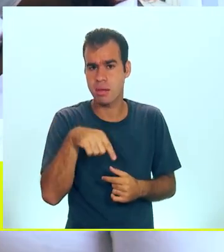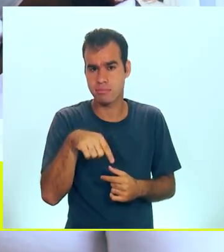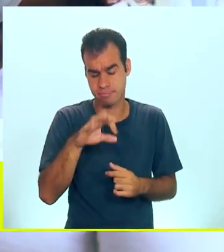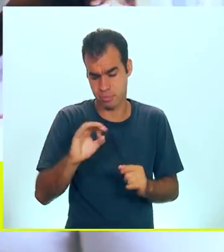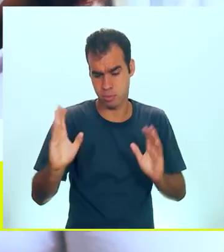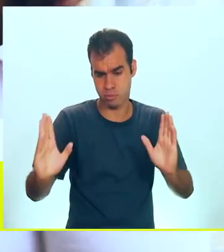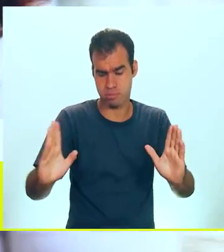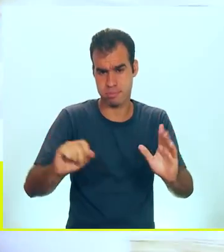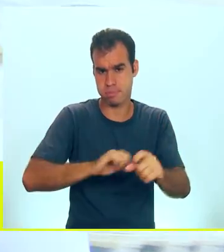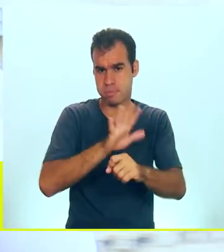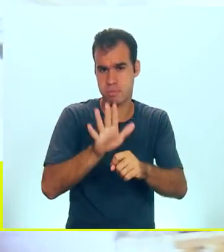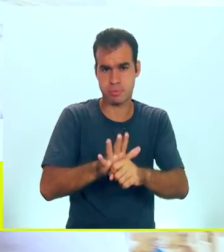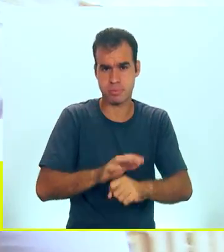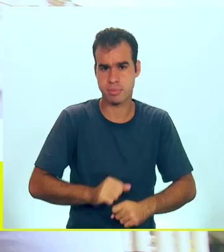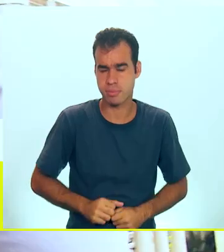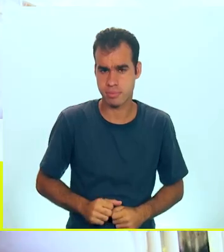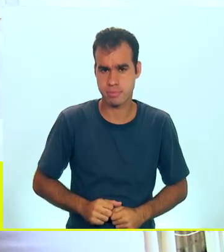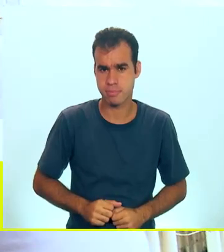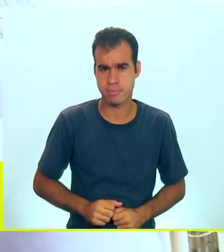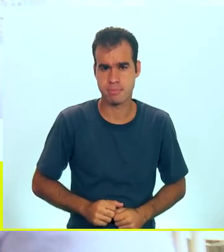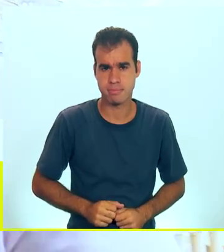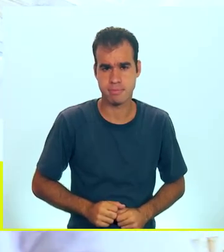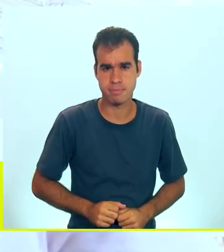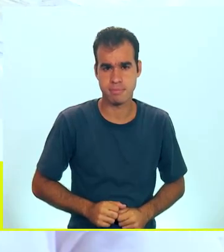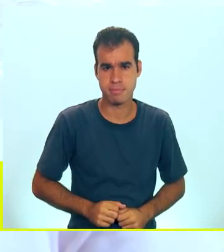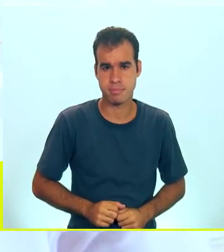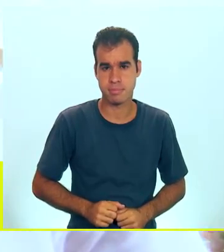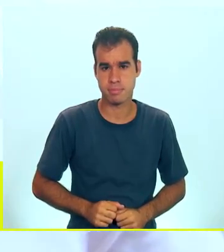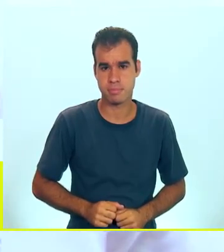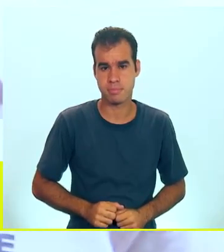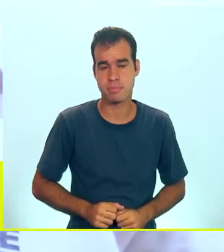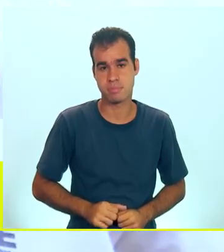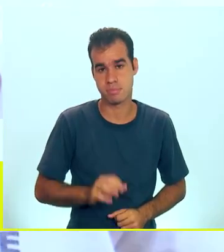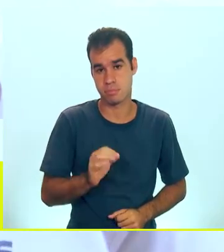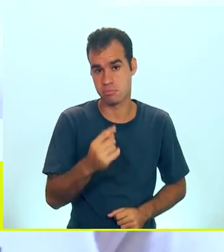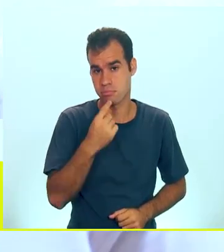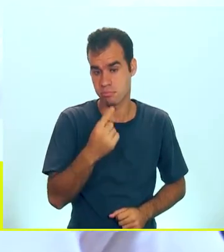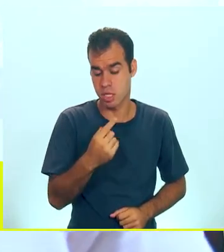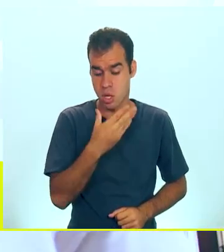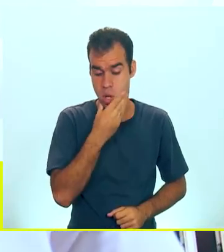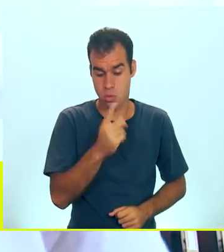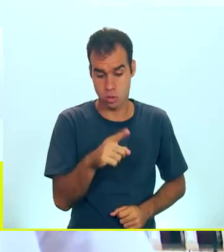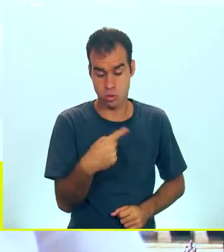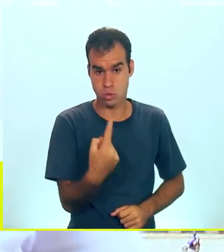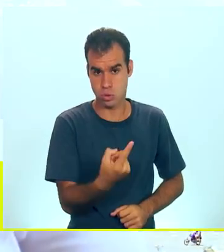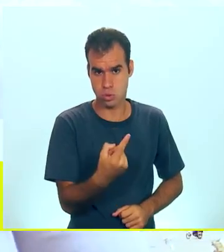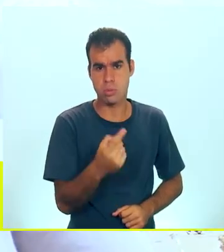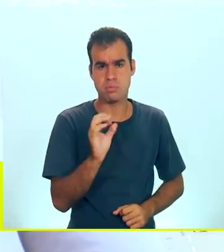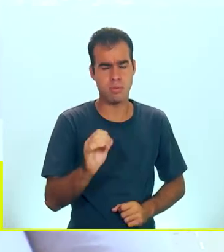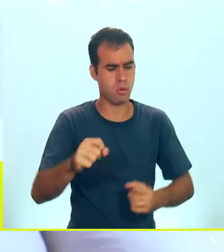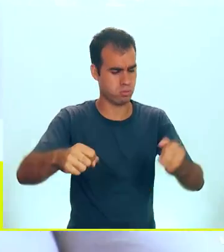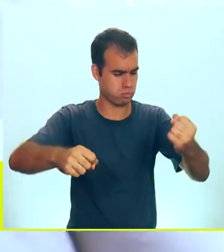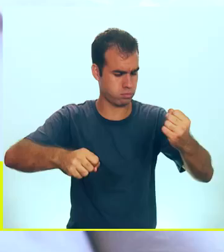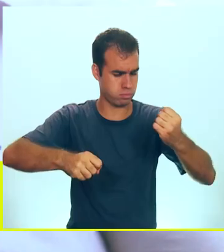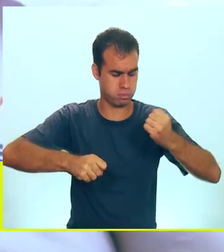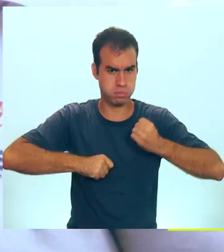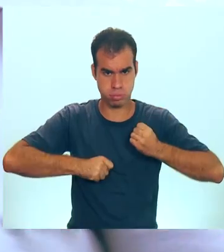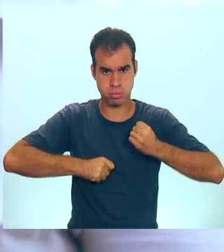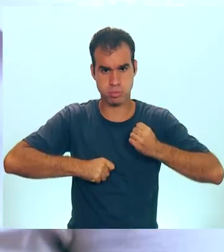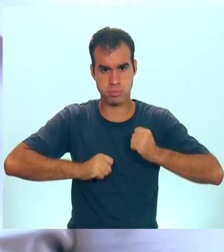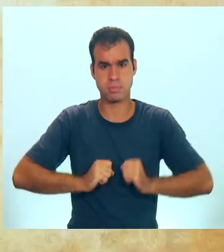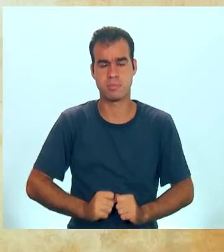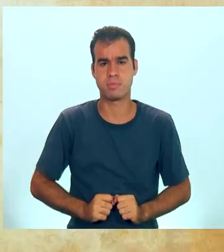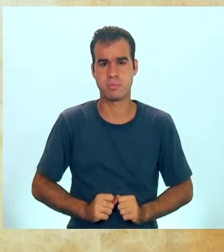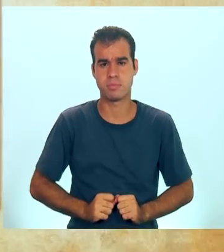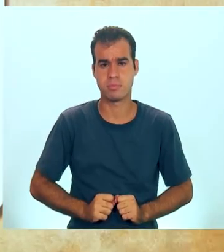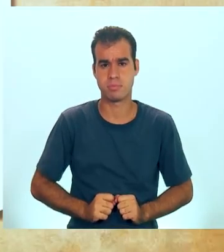esta etapa. Bien, los jóvenes del Comité de Base de la Empresa Eléctrica Cienfuegos fueron abanderados en un contingente